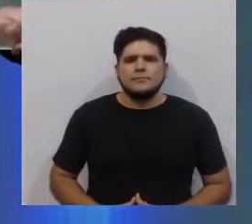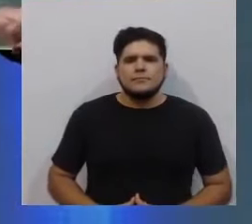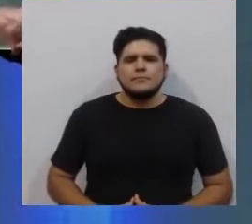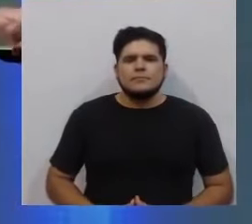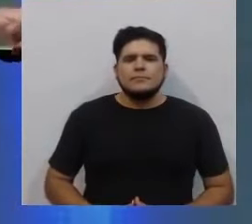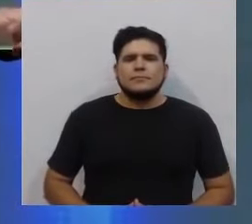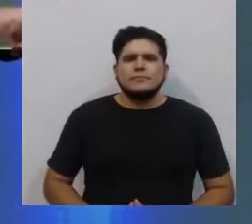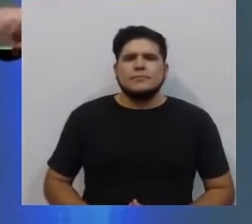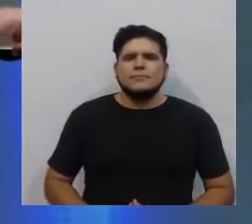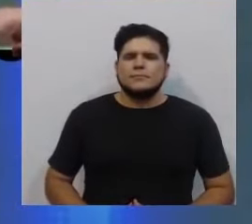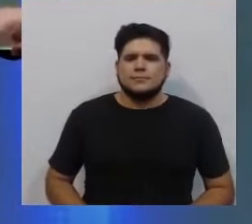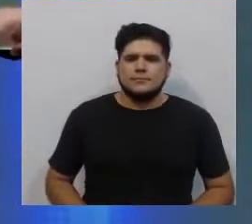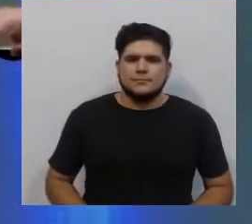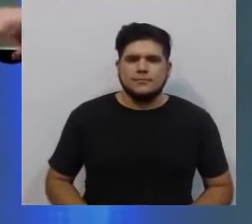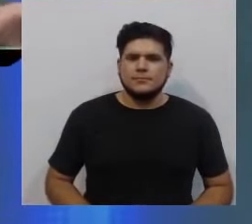levantémonos